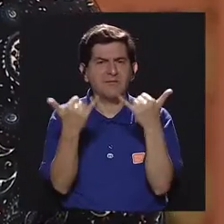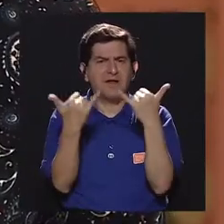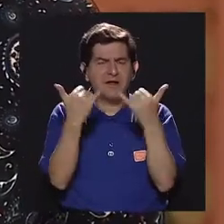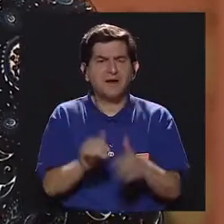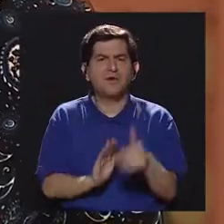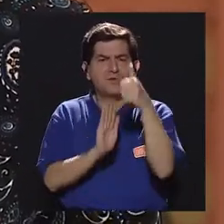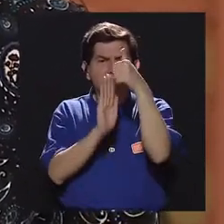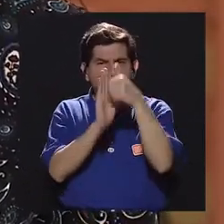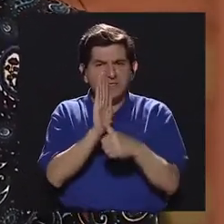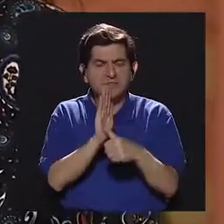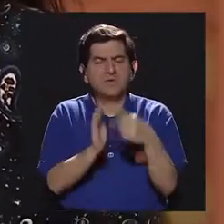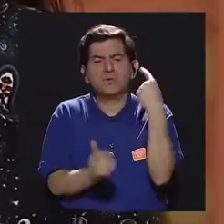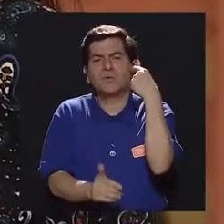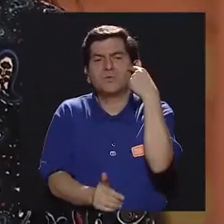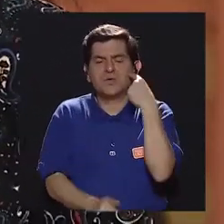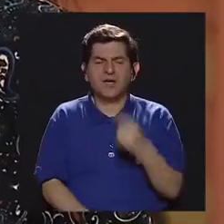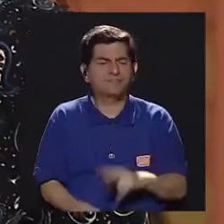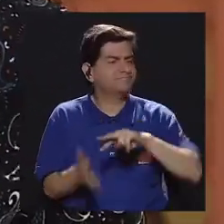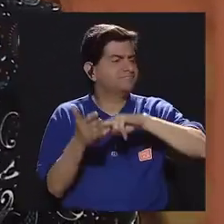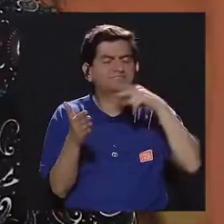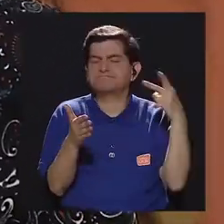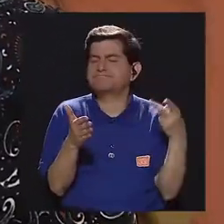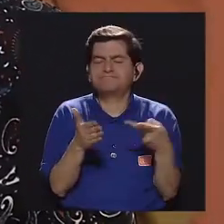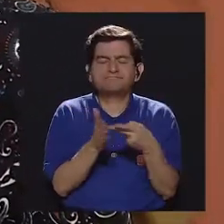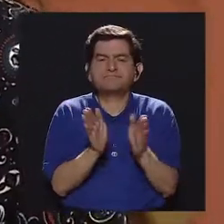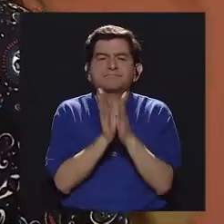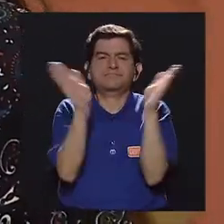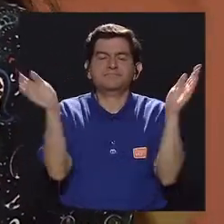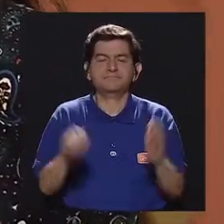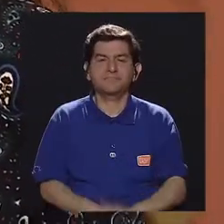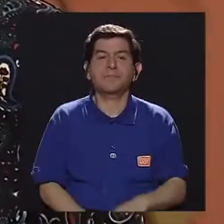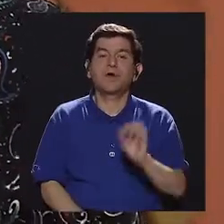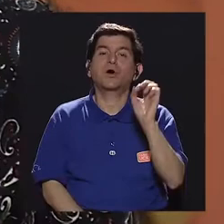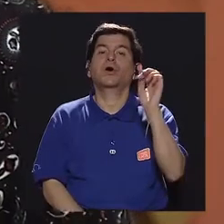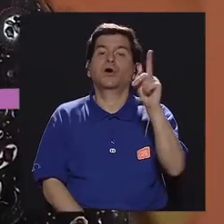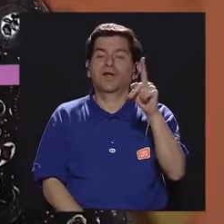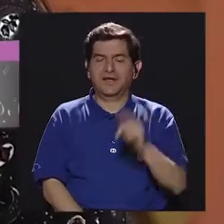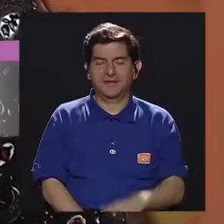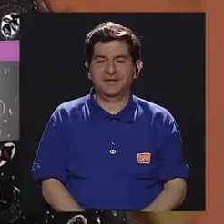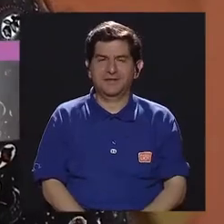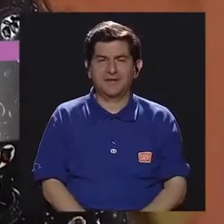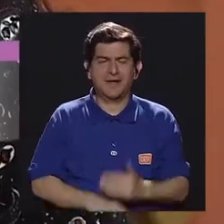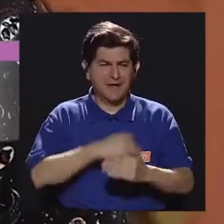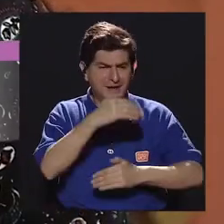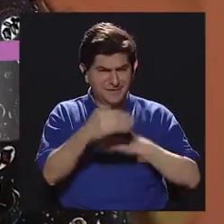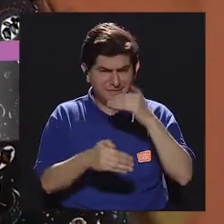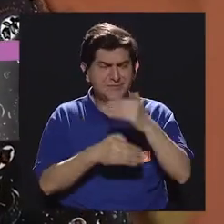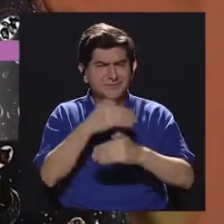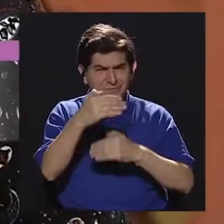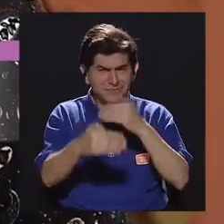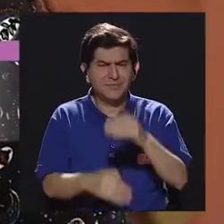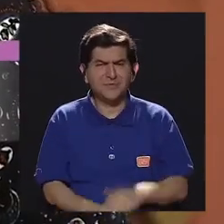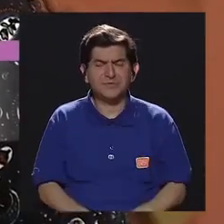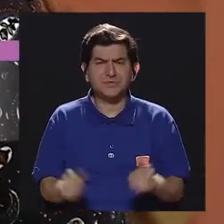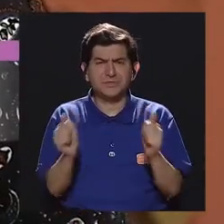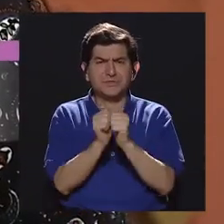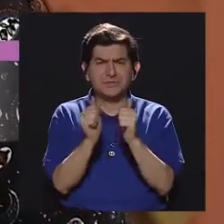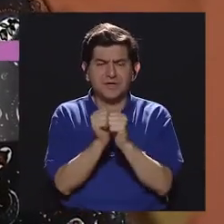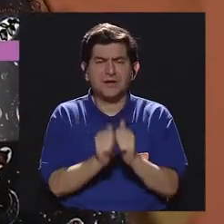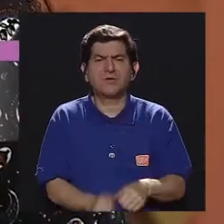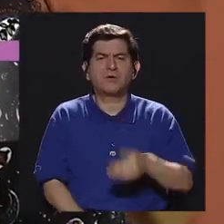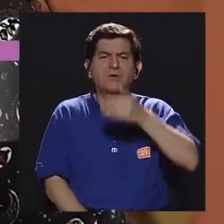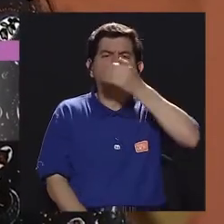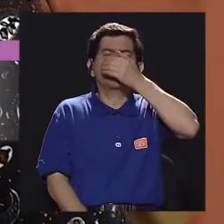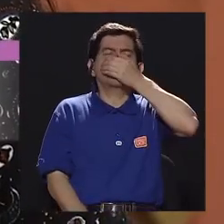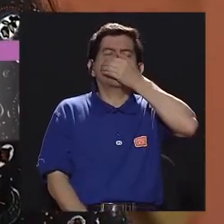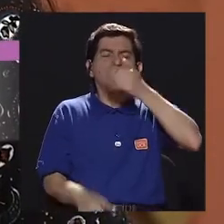acerca de la cirugía de cordal. ¿En qué consiste a grandes rasgos? Ok. Mira, es un procedimiento bajo anestesia